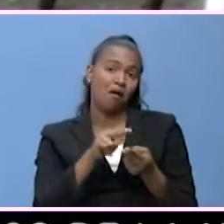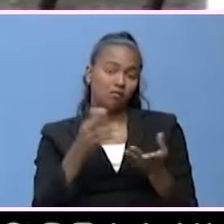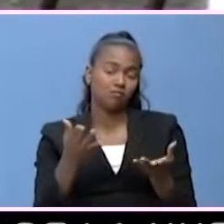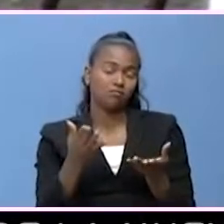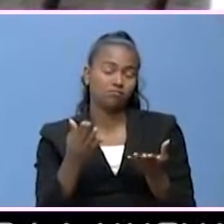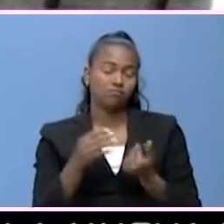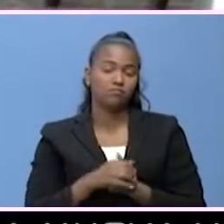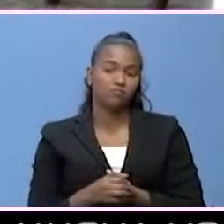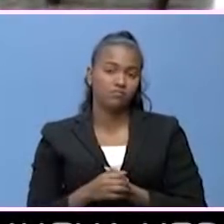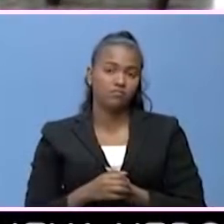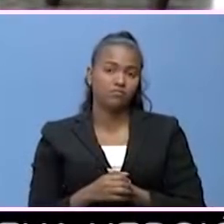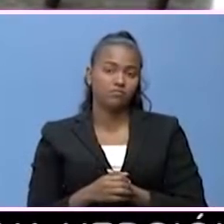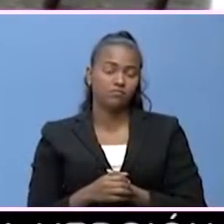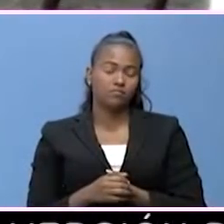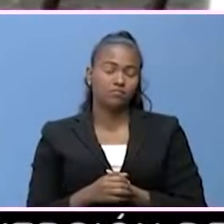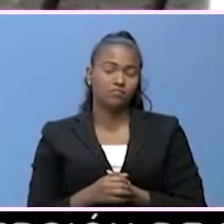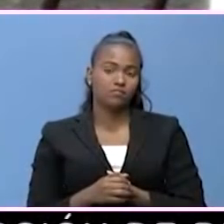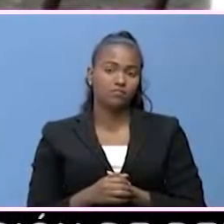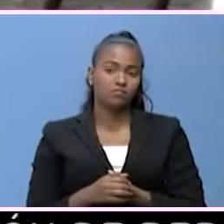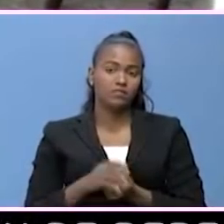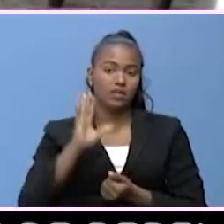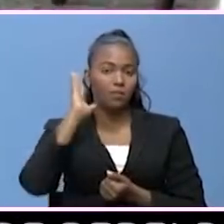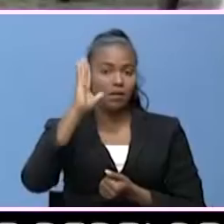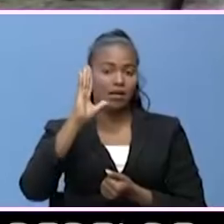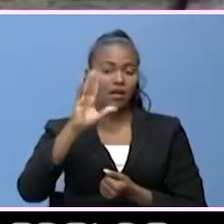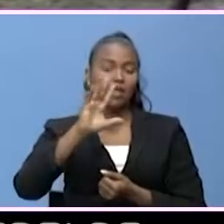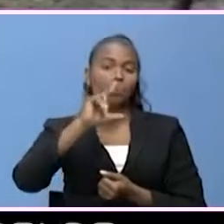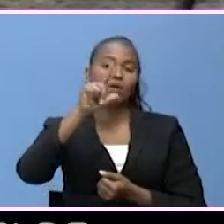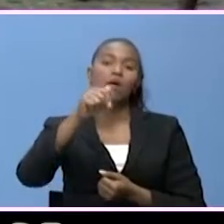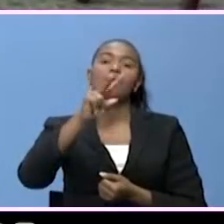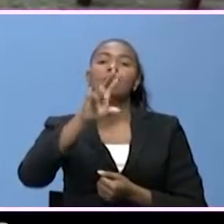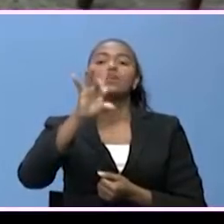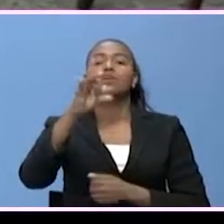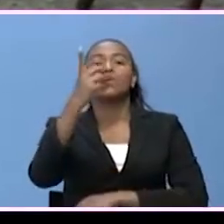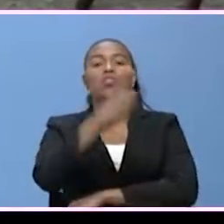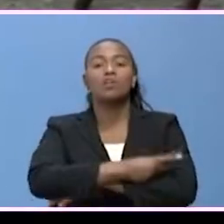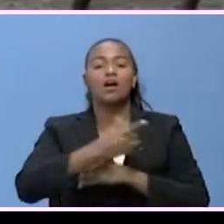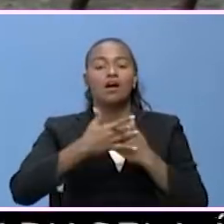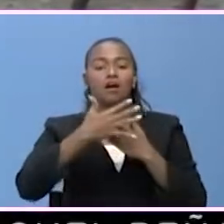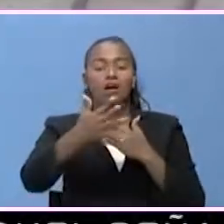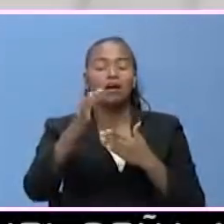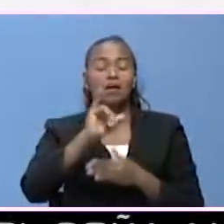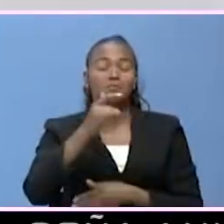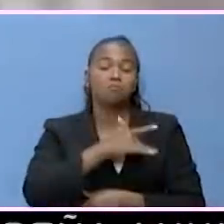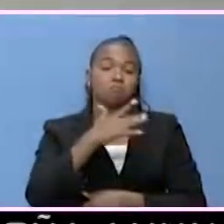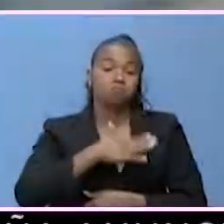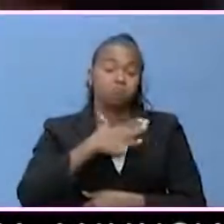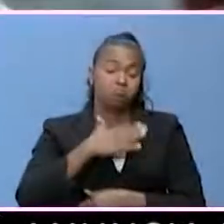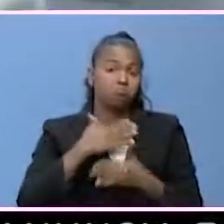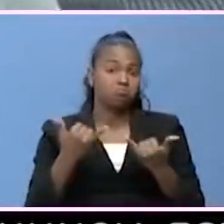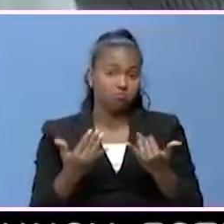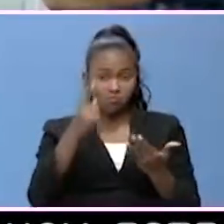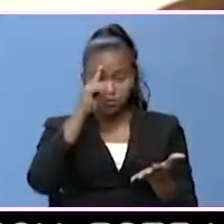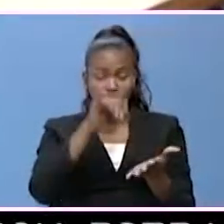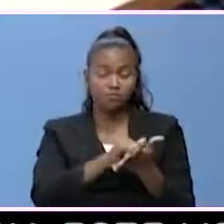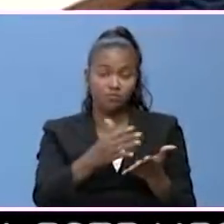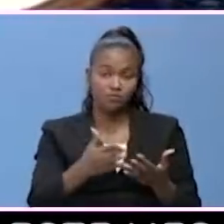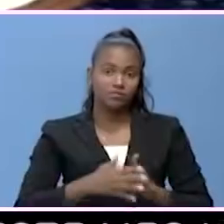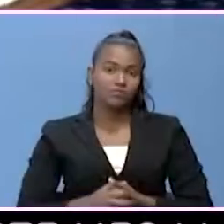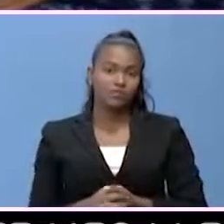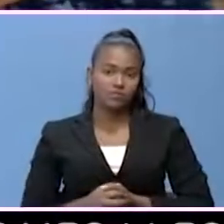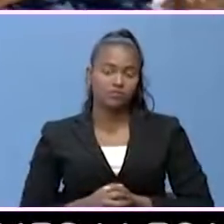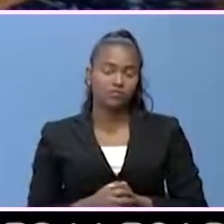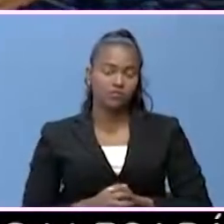me toca ya el 28, en 28 días. Y realmente uno está feliz por eso. ¿No tuvo ninguna